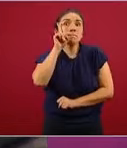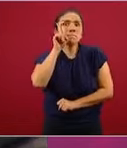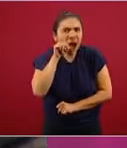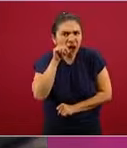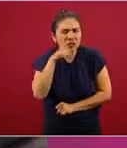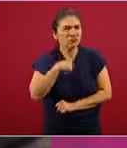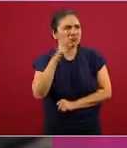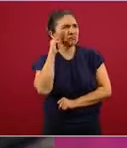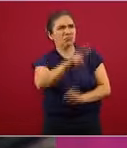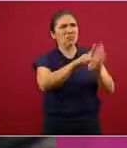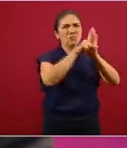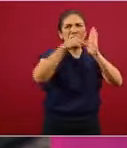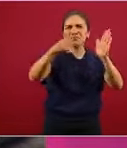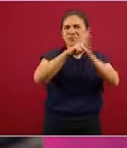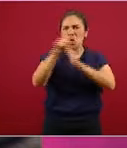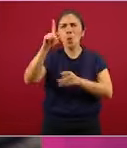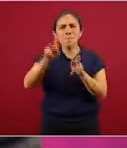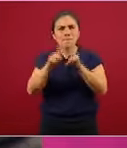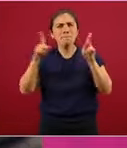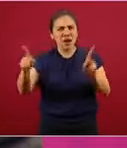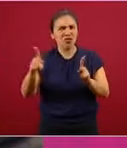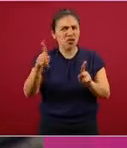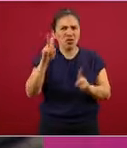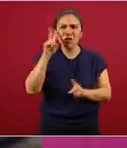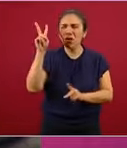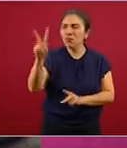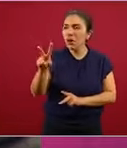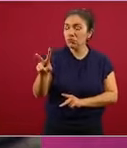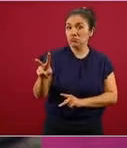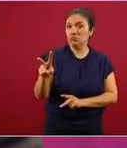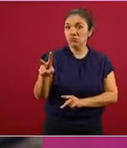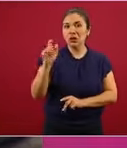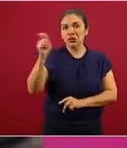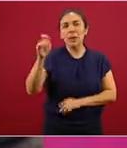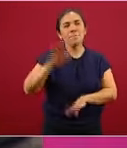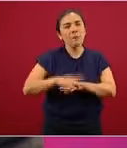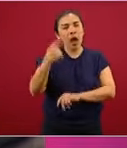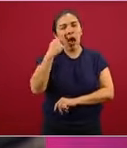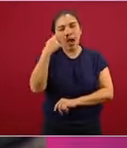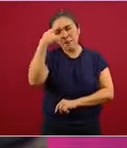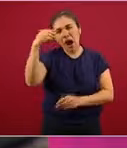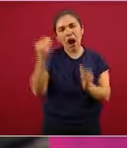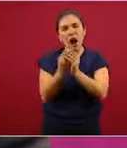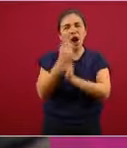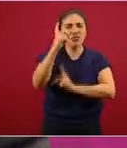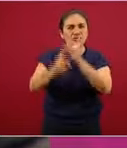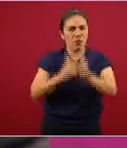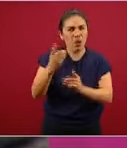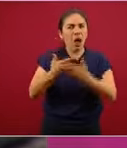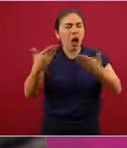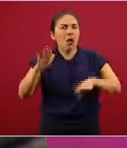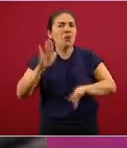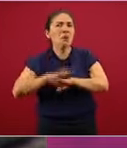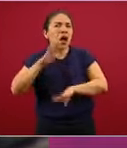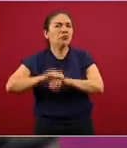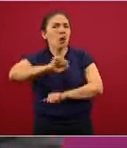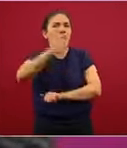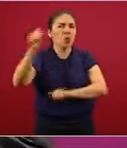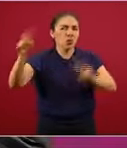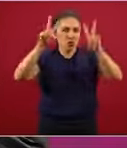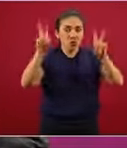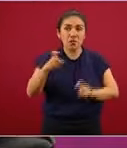veo en primeras planas de un periódico de circulación nacional, generalmente dedicado a deportes, ahora convertido a otros temas, que